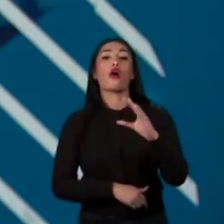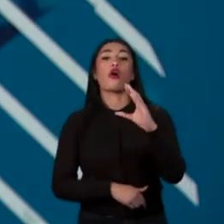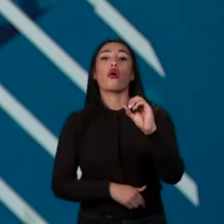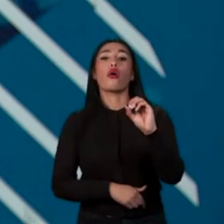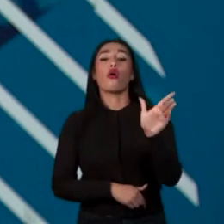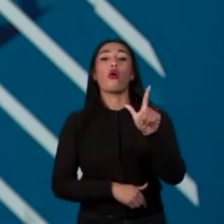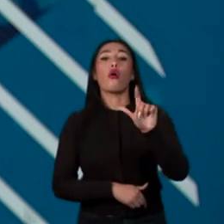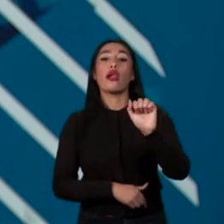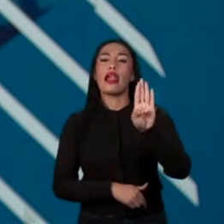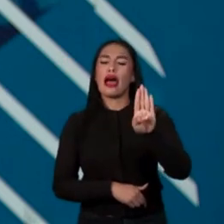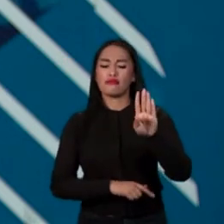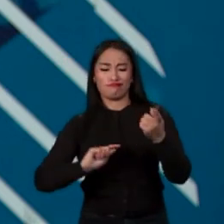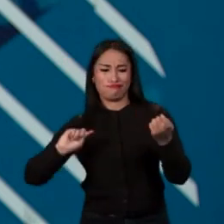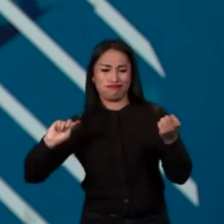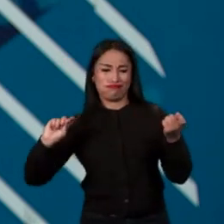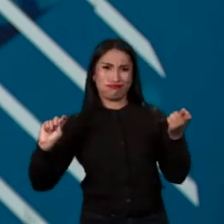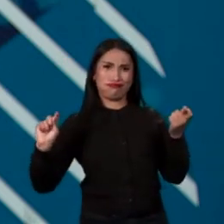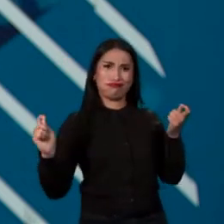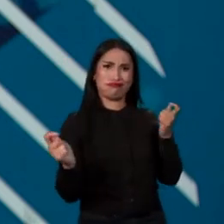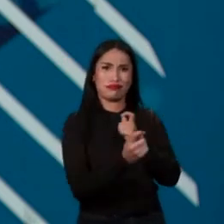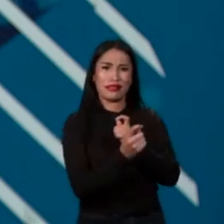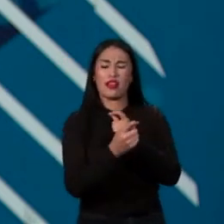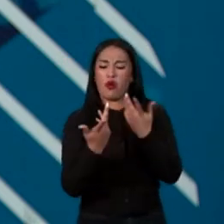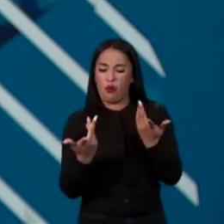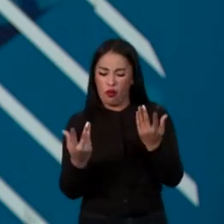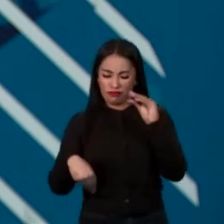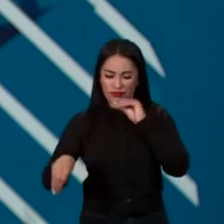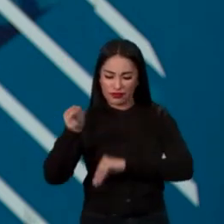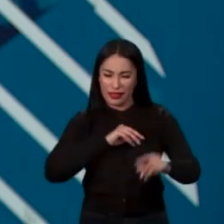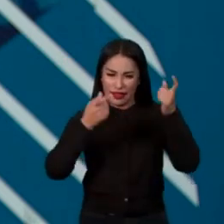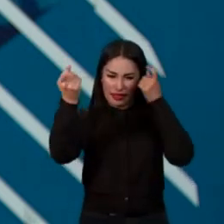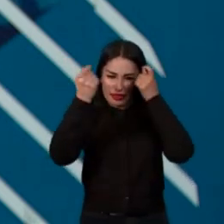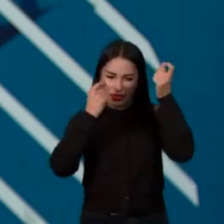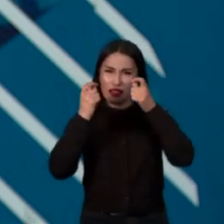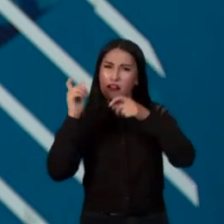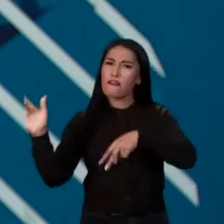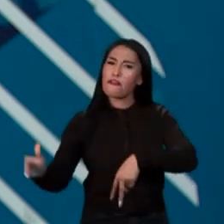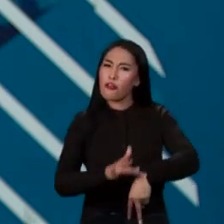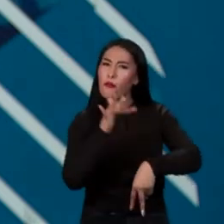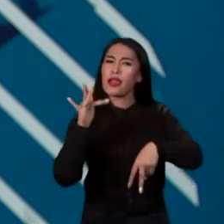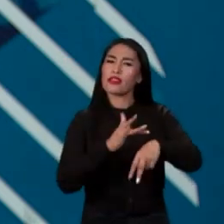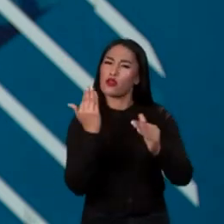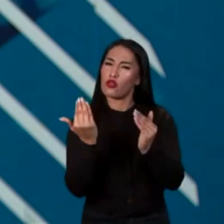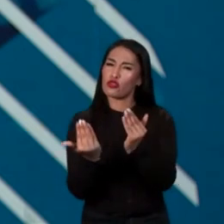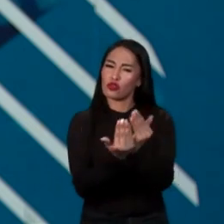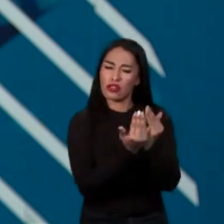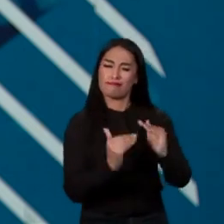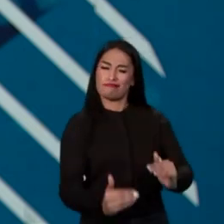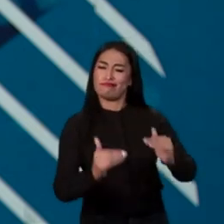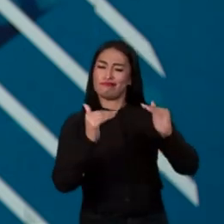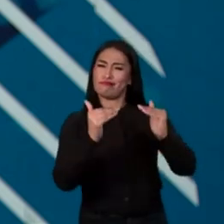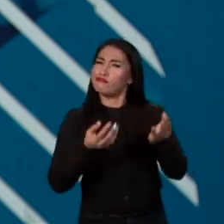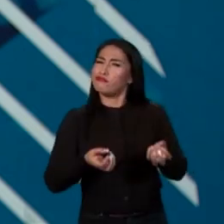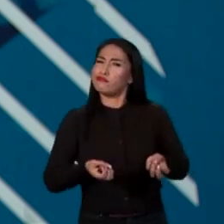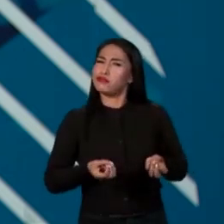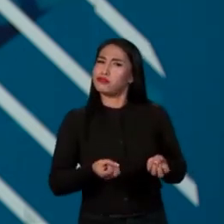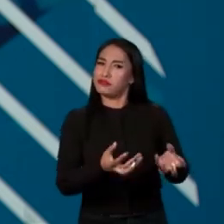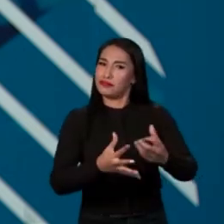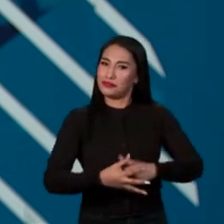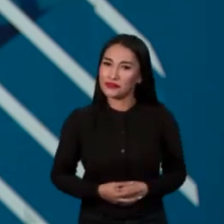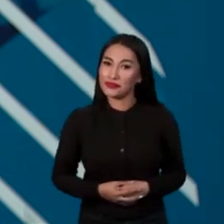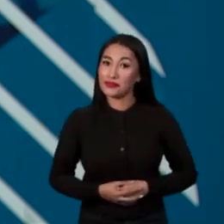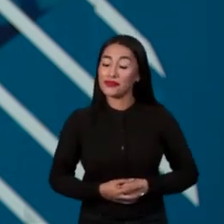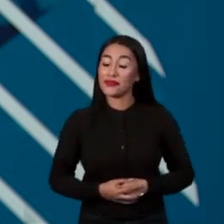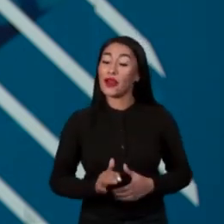trabajo que hicimos alrededor de todas las estrategias de fomento para la educación superior. Entonces, un saludo especial